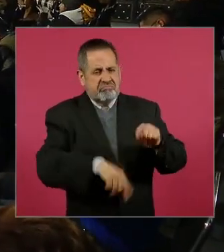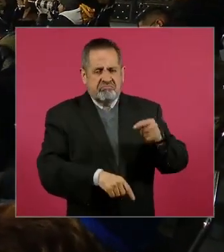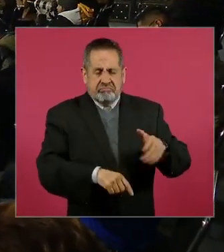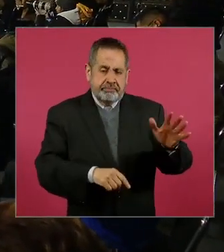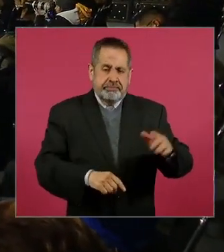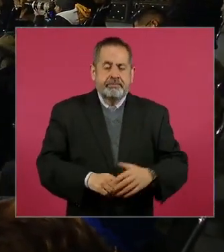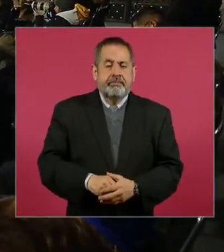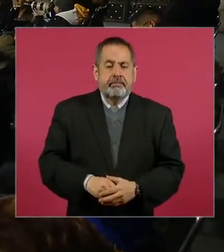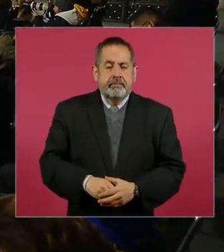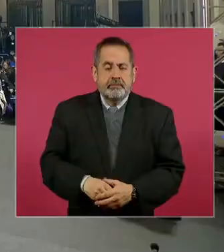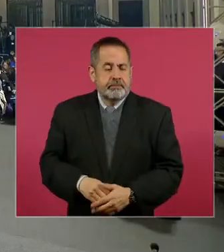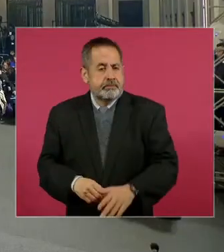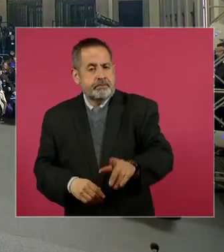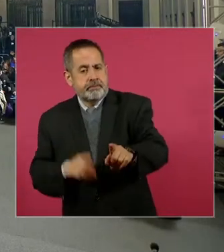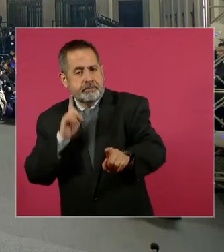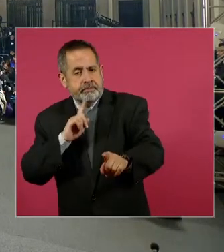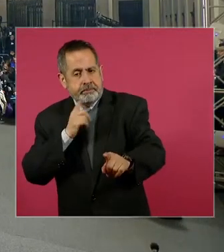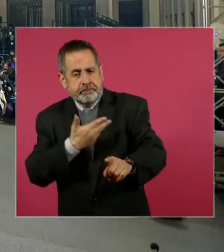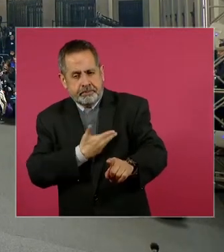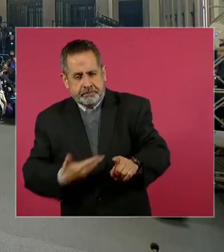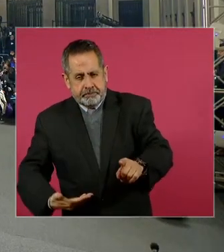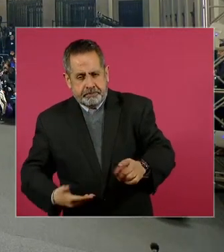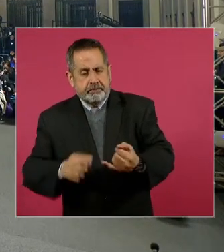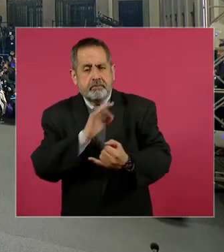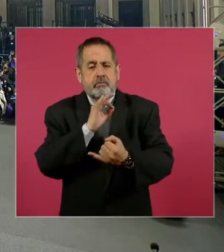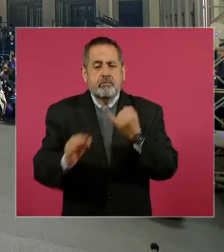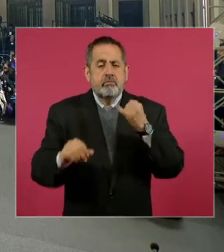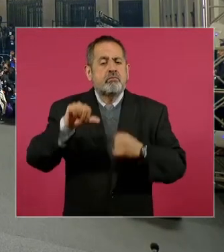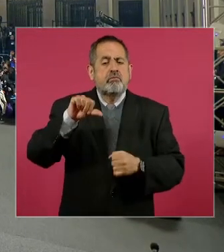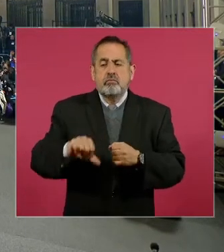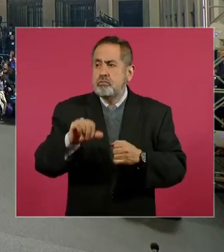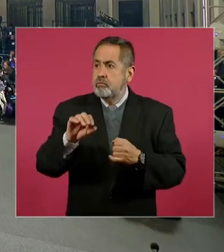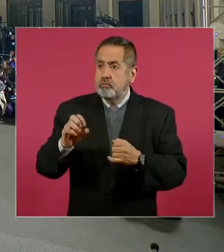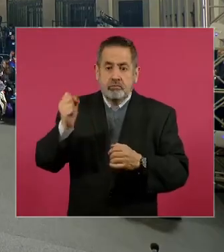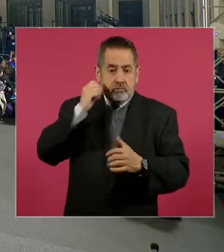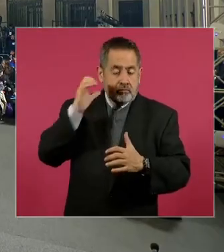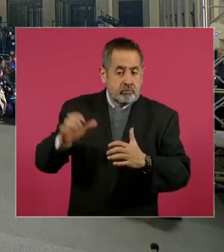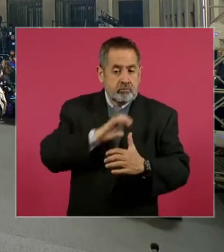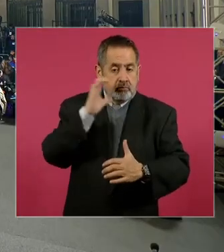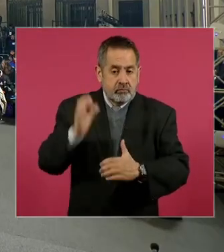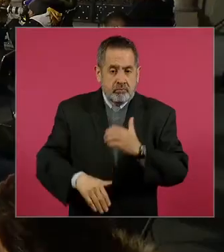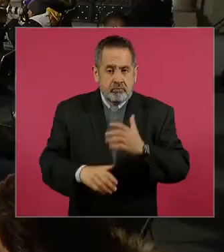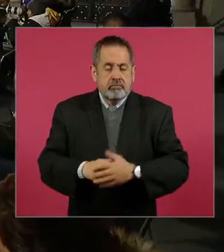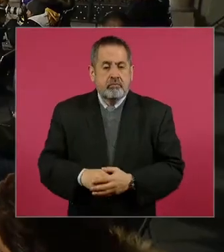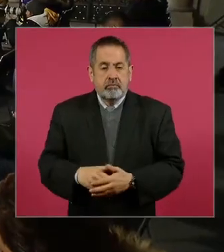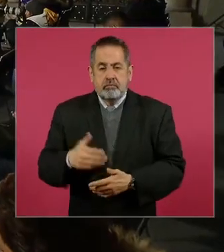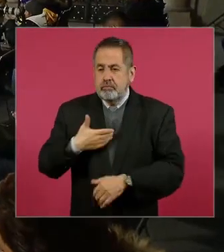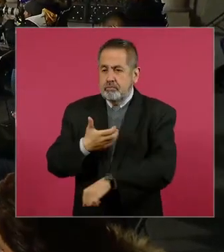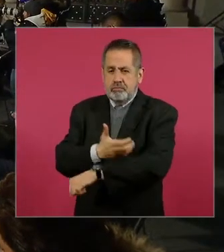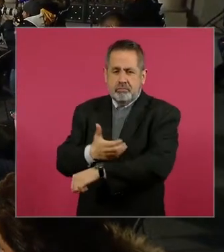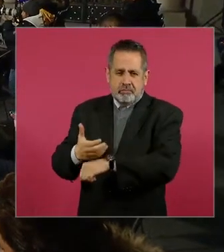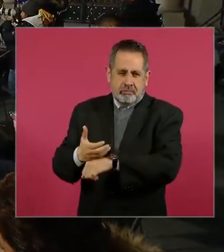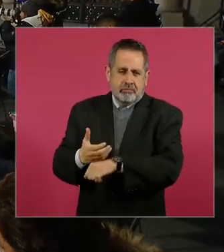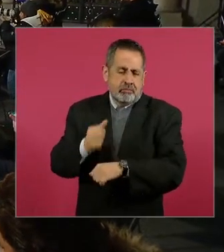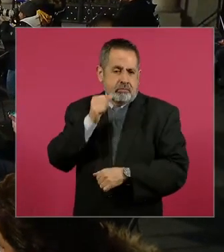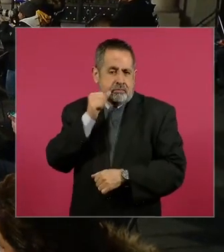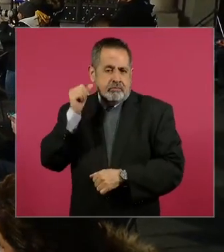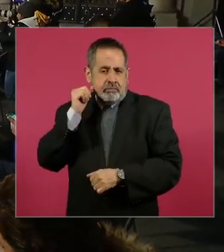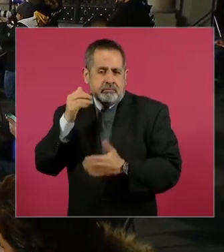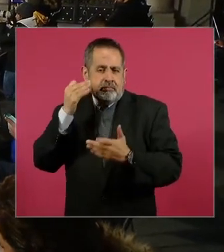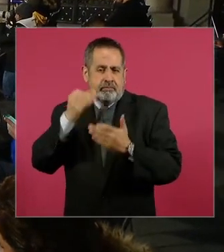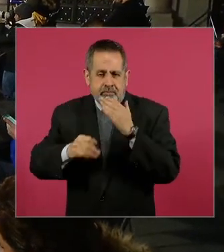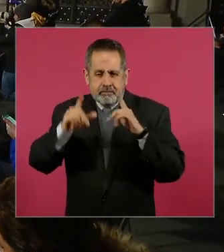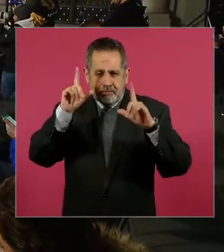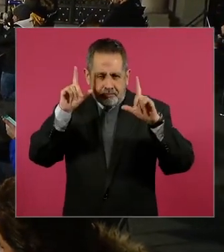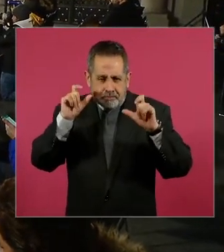Presidente, yo por último, ¿será posible que hoy, al finalizar la conferencia, mis compañeros que faltamos de tomar una foto